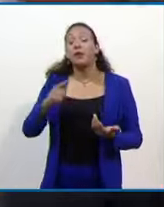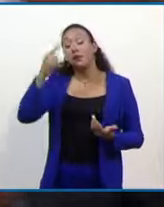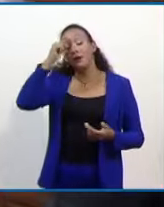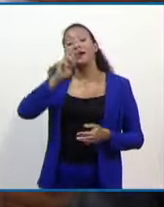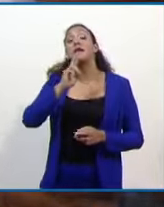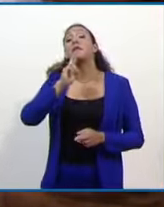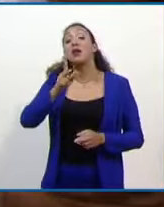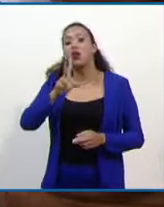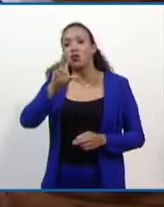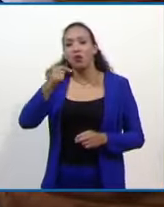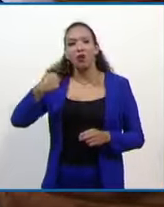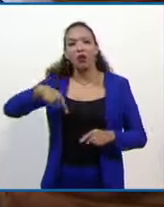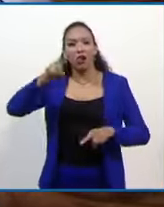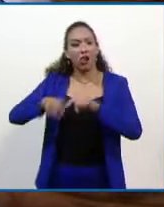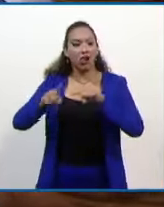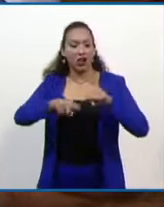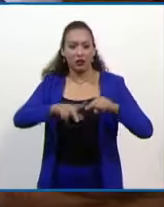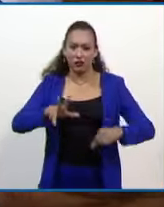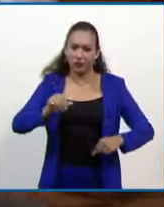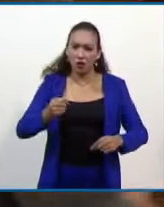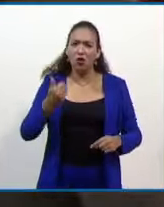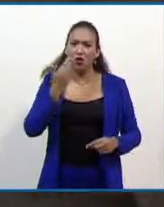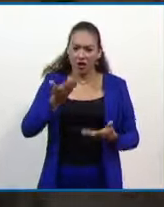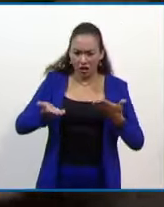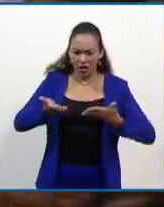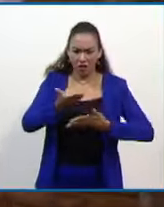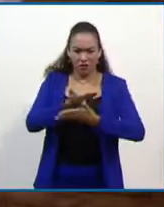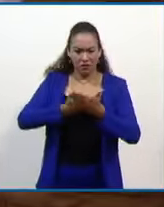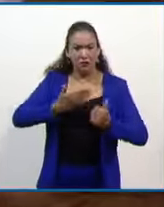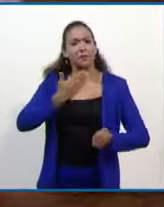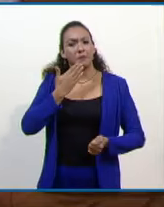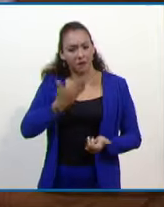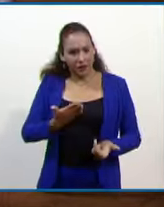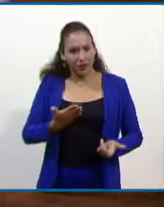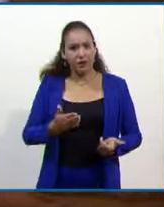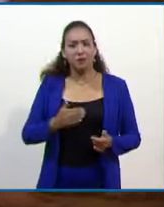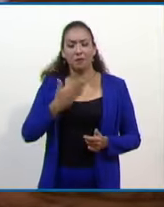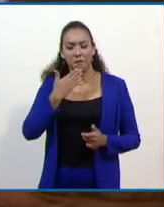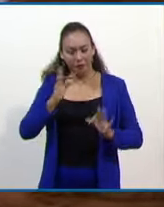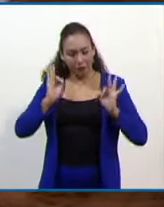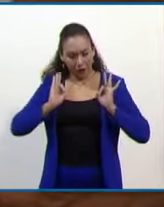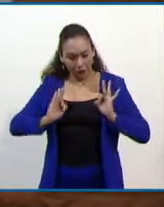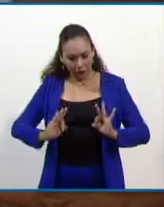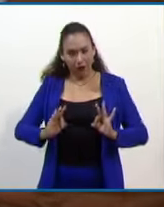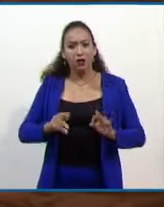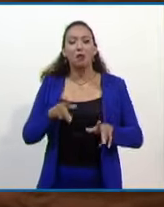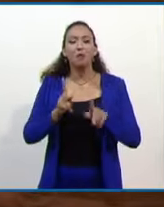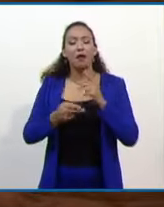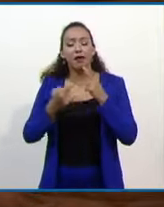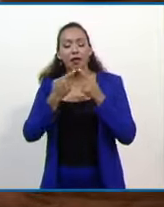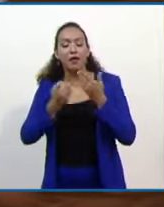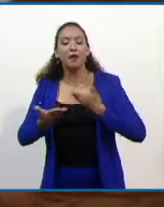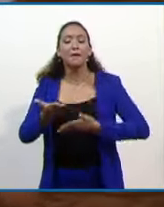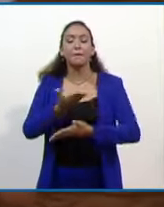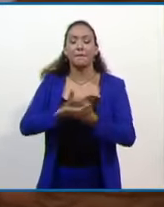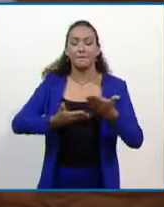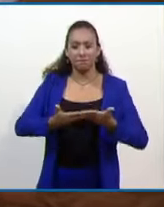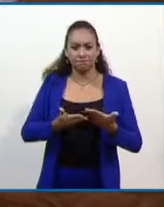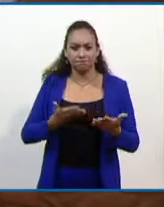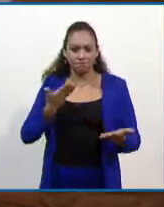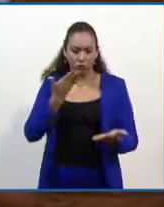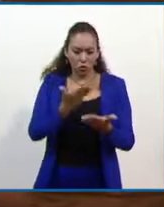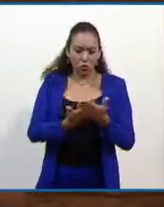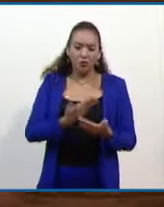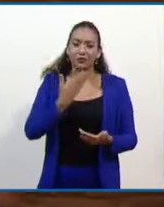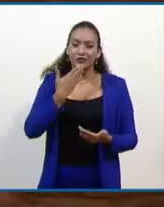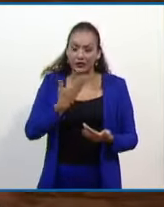nuestra atención al público, el servicio que damos al país, también hacerlo de manera racional y con propuestas que realmente sean serias y que estén